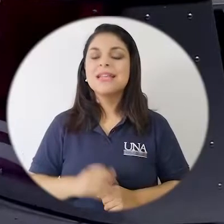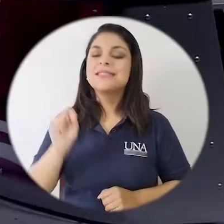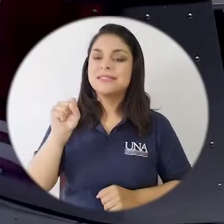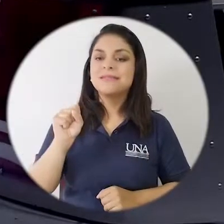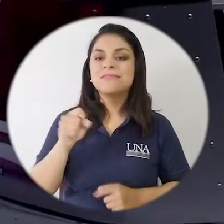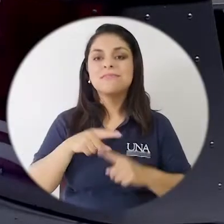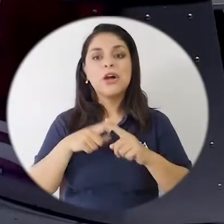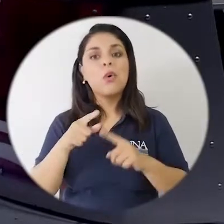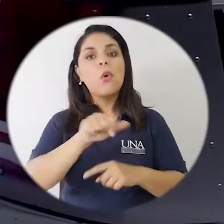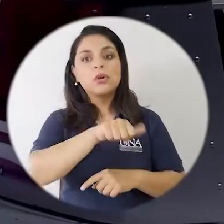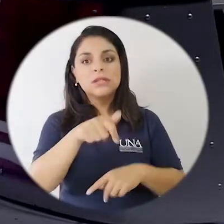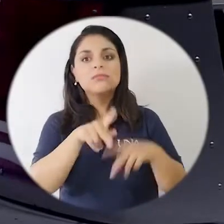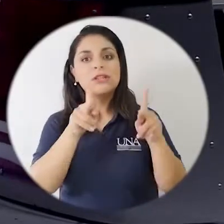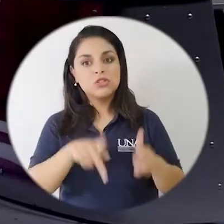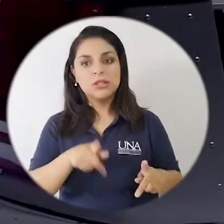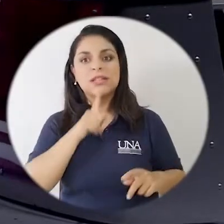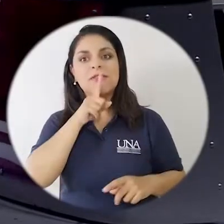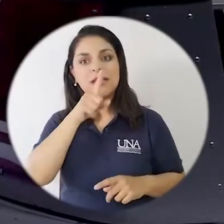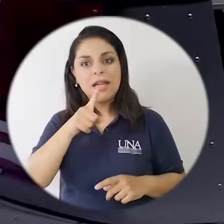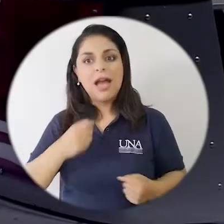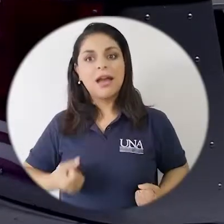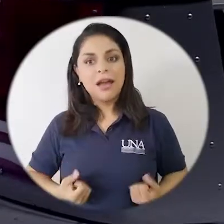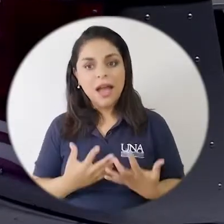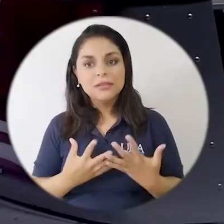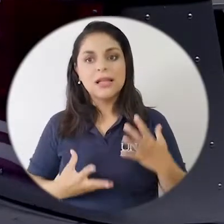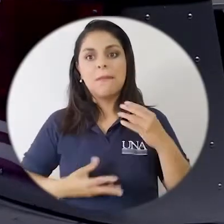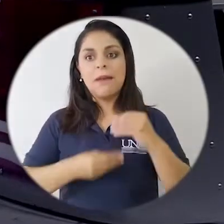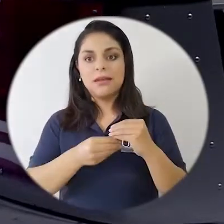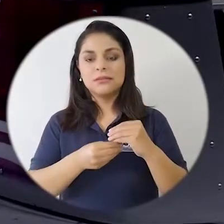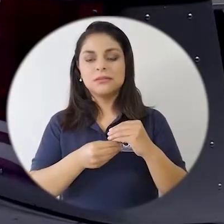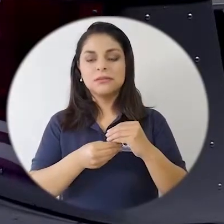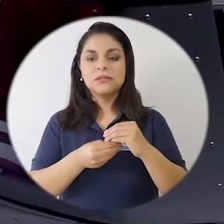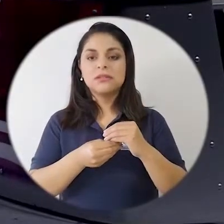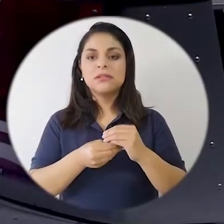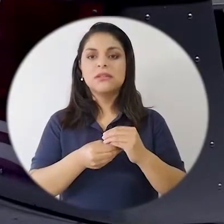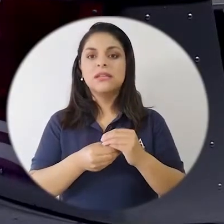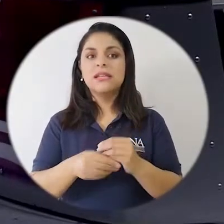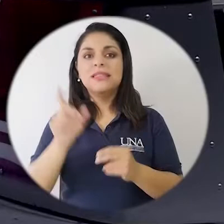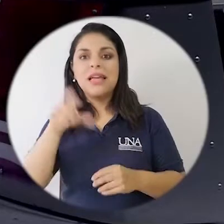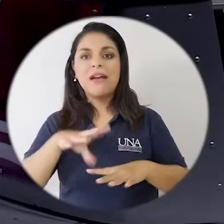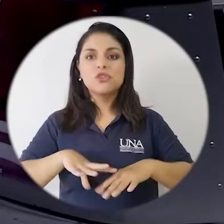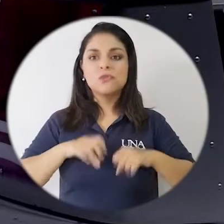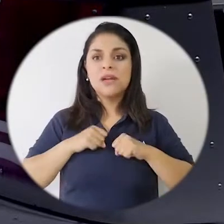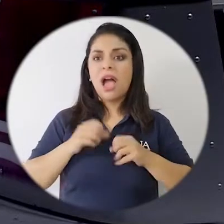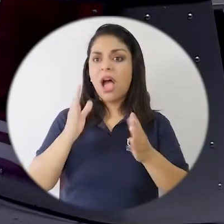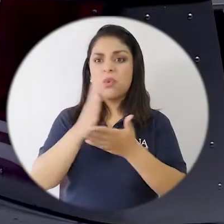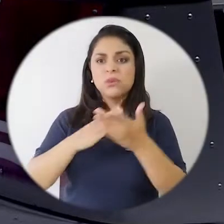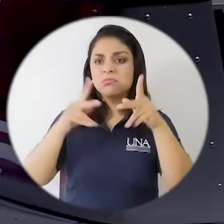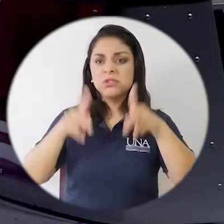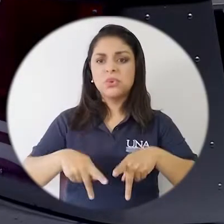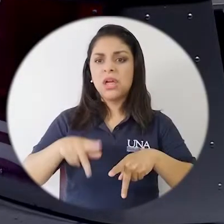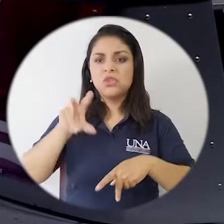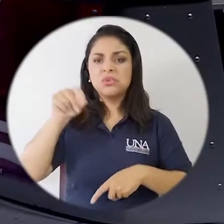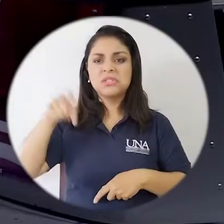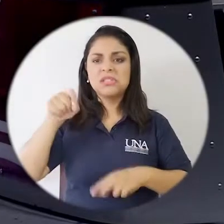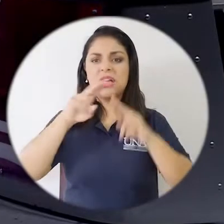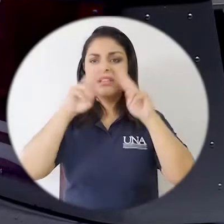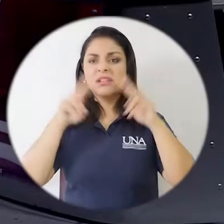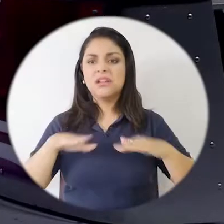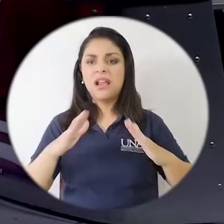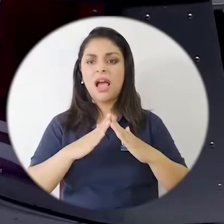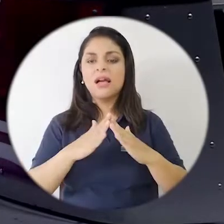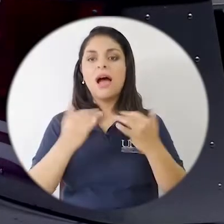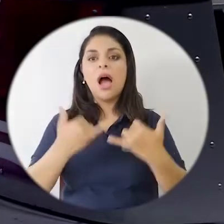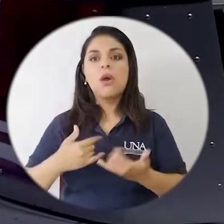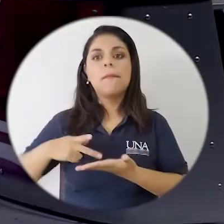verdad le golpea el bolsillo, ¿verdad? Hay gente que de verdad tiene que ver cómo lo asume, ¿verdad? Hay gente que no tenía internet en su casa porque no lo necesitaba